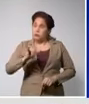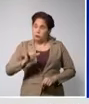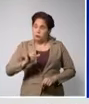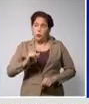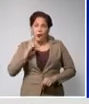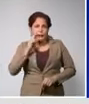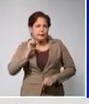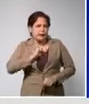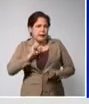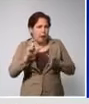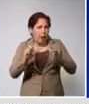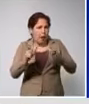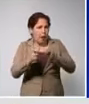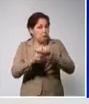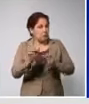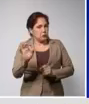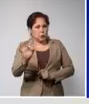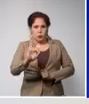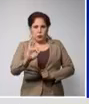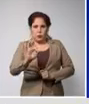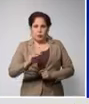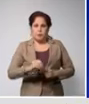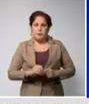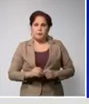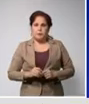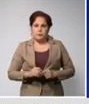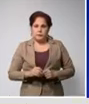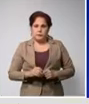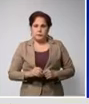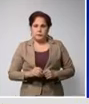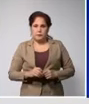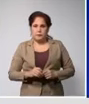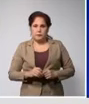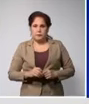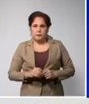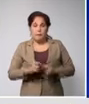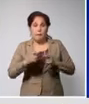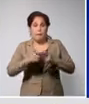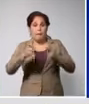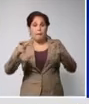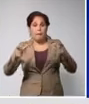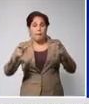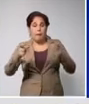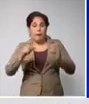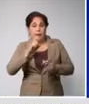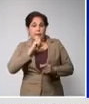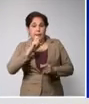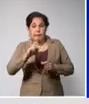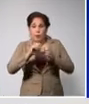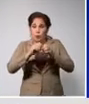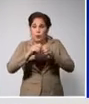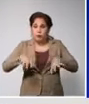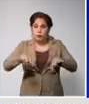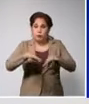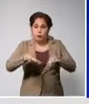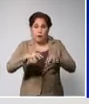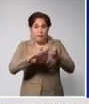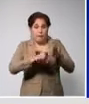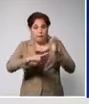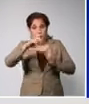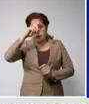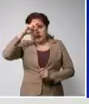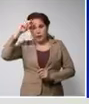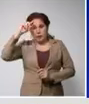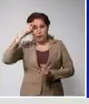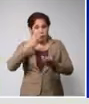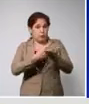reducción sostenida del número de casos y la mayor afectación en Santi Espíritu en estos últimos